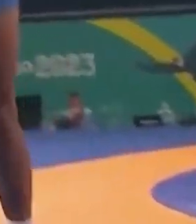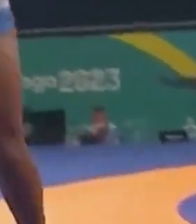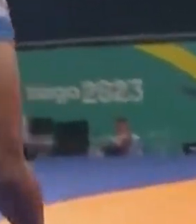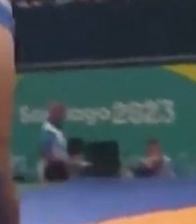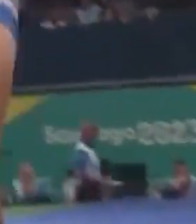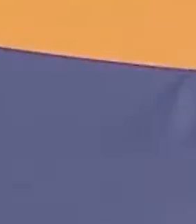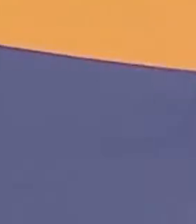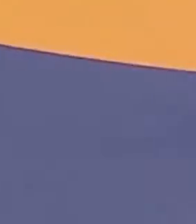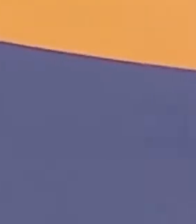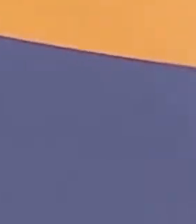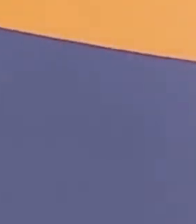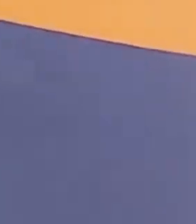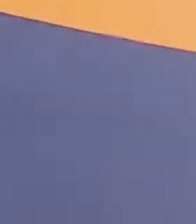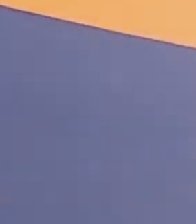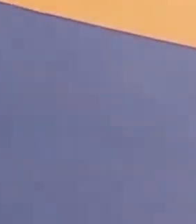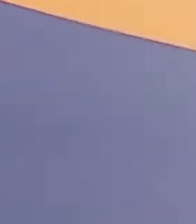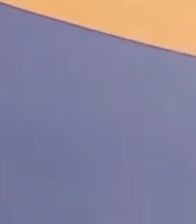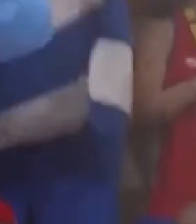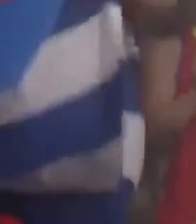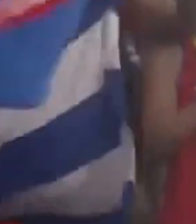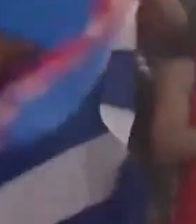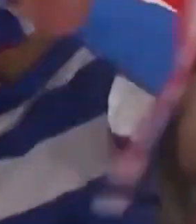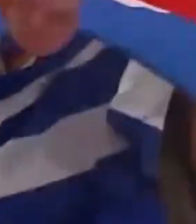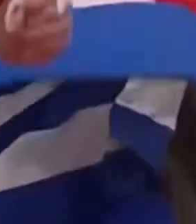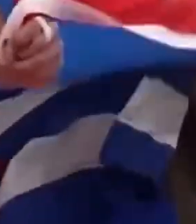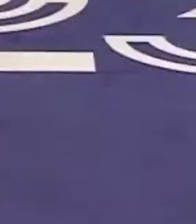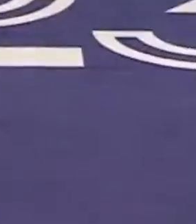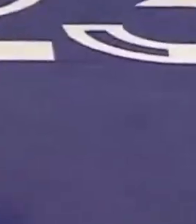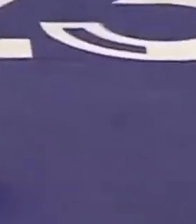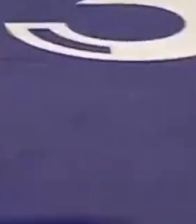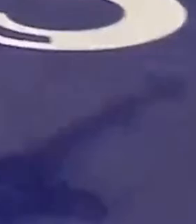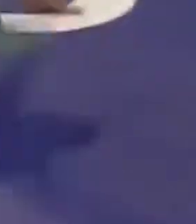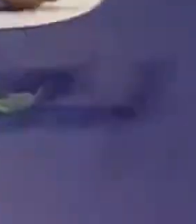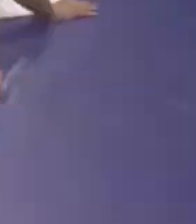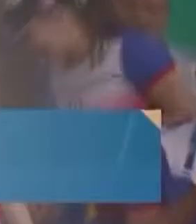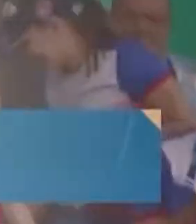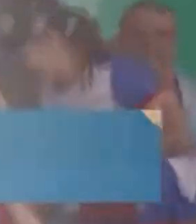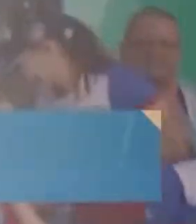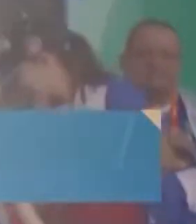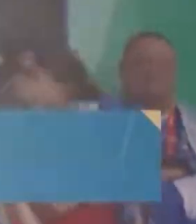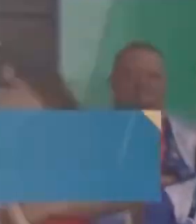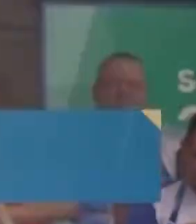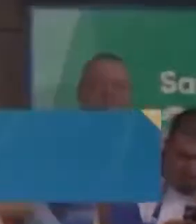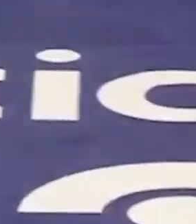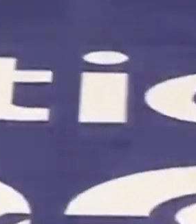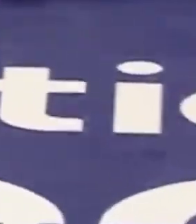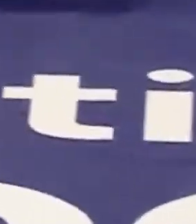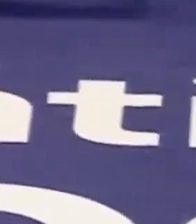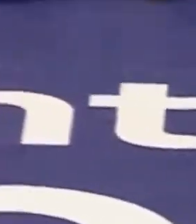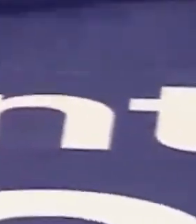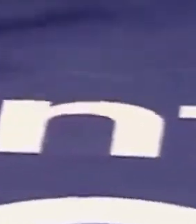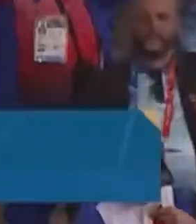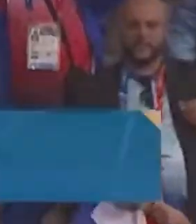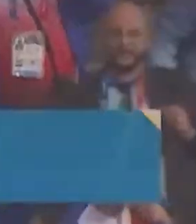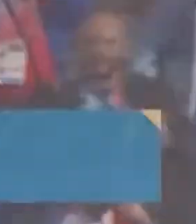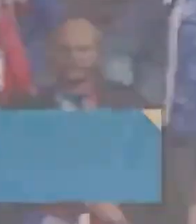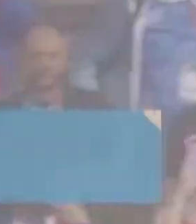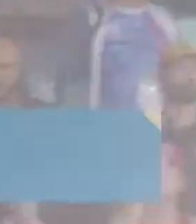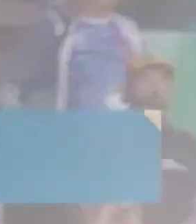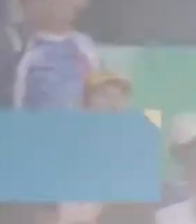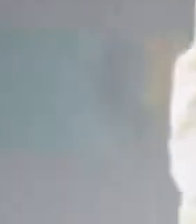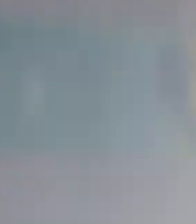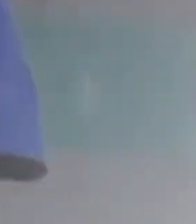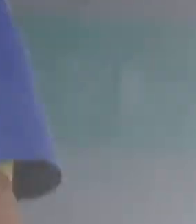Gana la lucha y se llevan el primer puesto por países. Otra impresionante actuación de la Escuela Cubana de